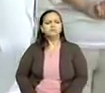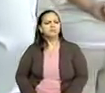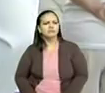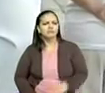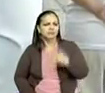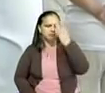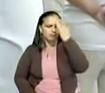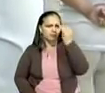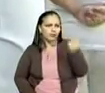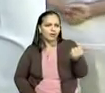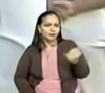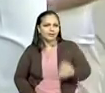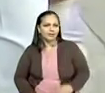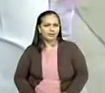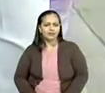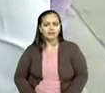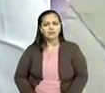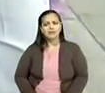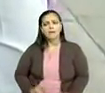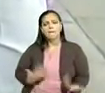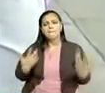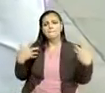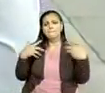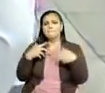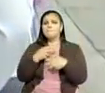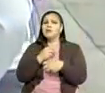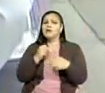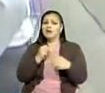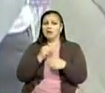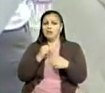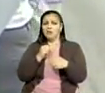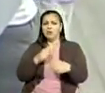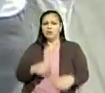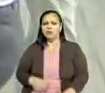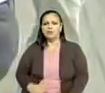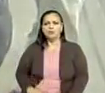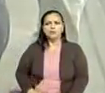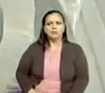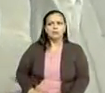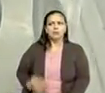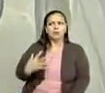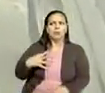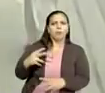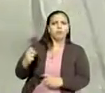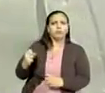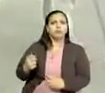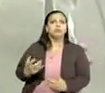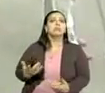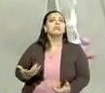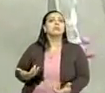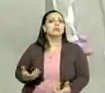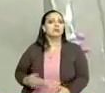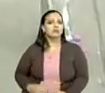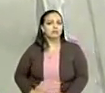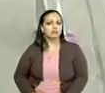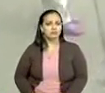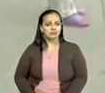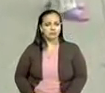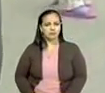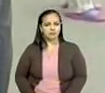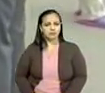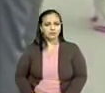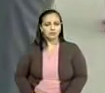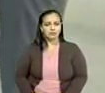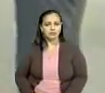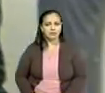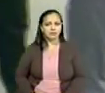Pues por temor a que se dañen de nuestras pertenencias, porque como ya sabes,